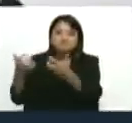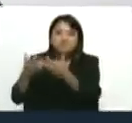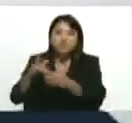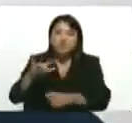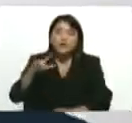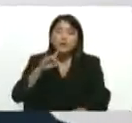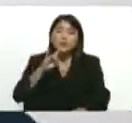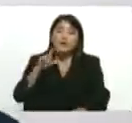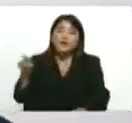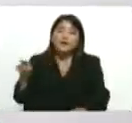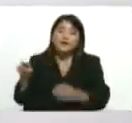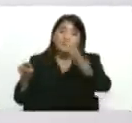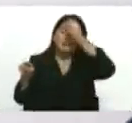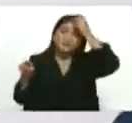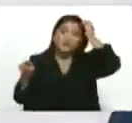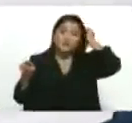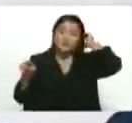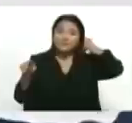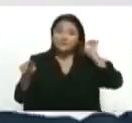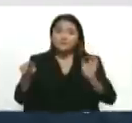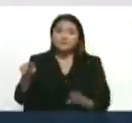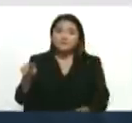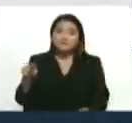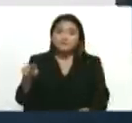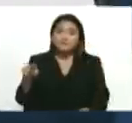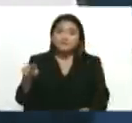alienta con sus declaraciones incendiarias.